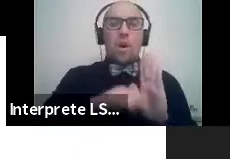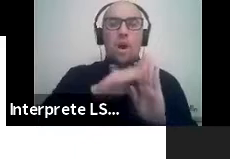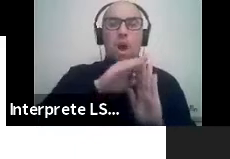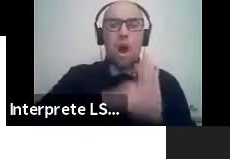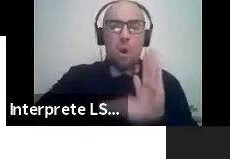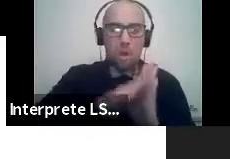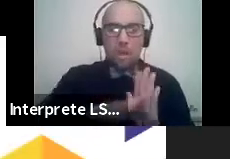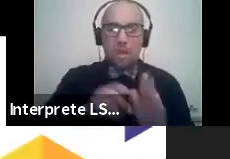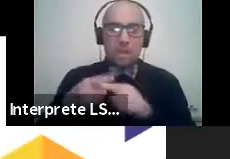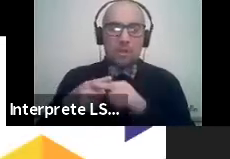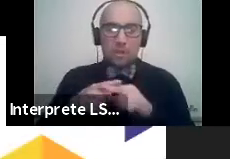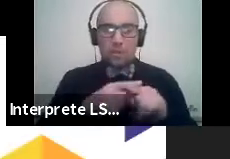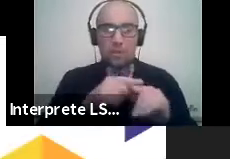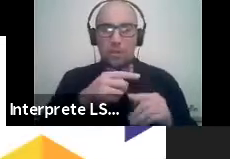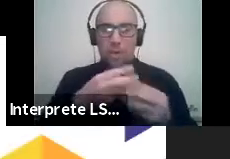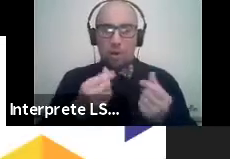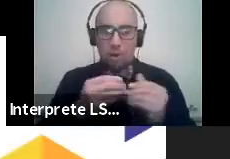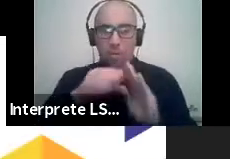bajo.